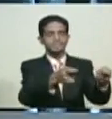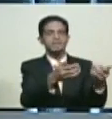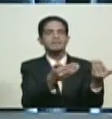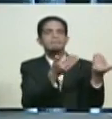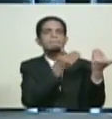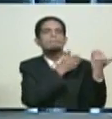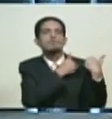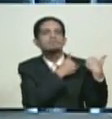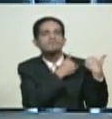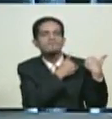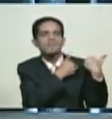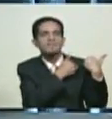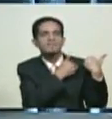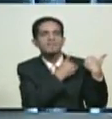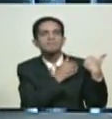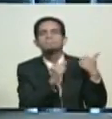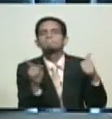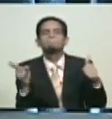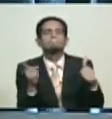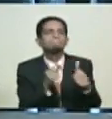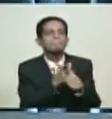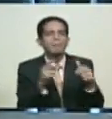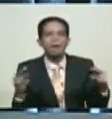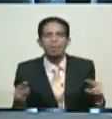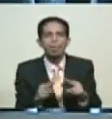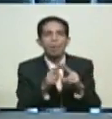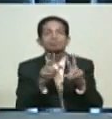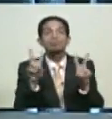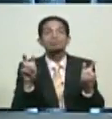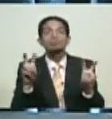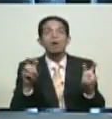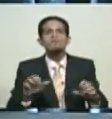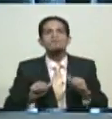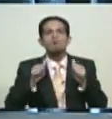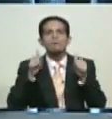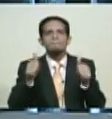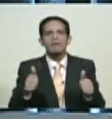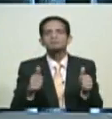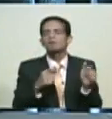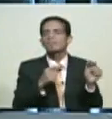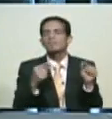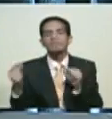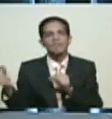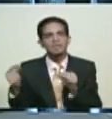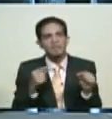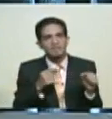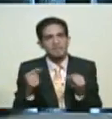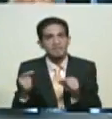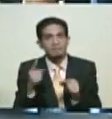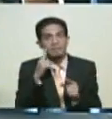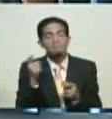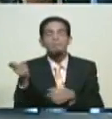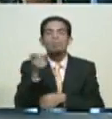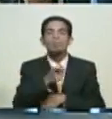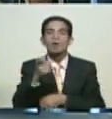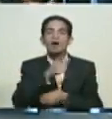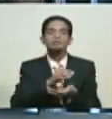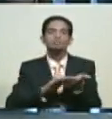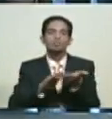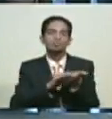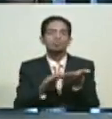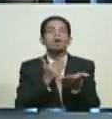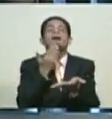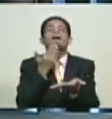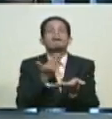el primer encuentro de un nuevo comienzo en medio de un debate permanente para buscarle soluciones al país muchas gracias a